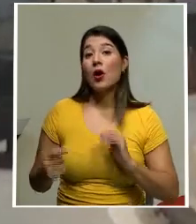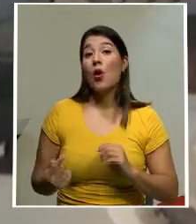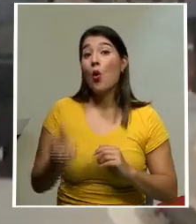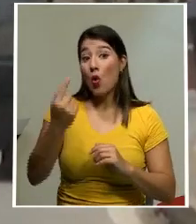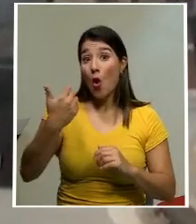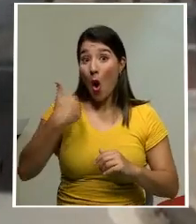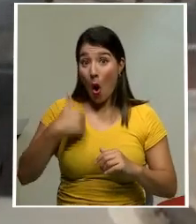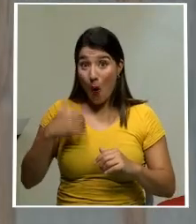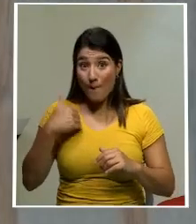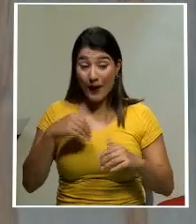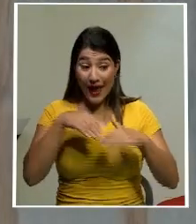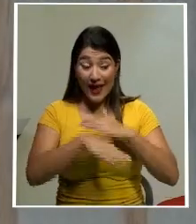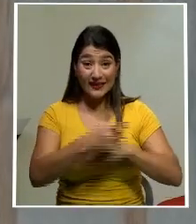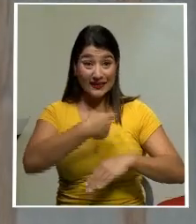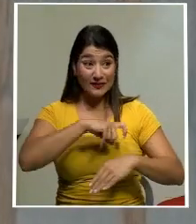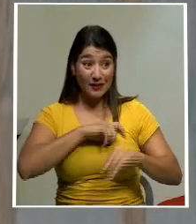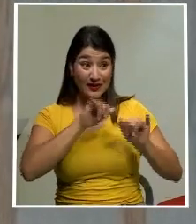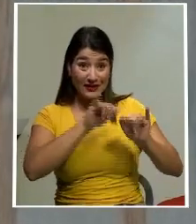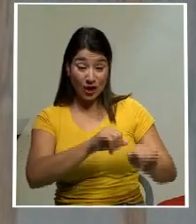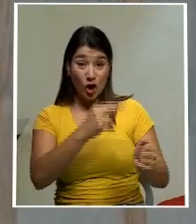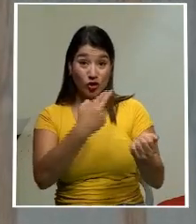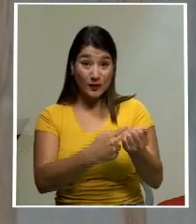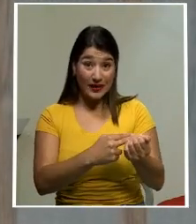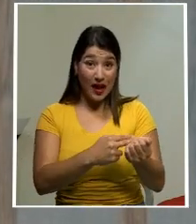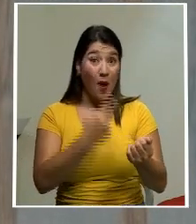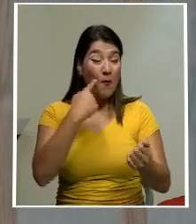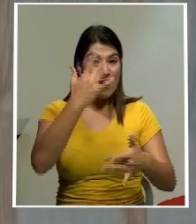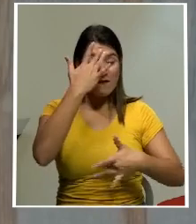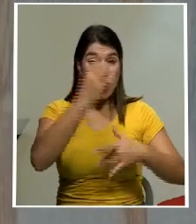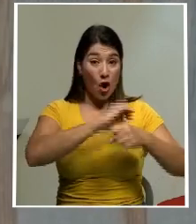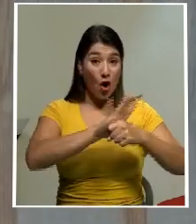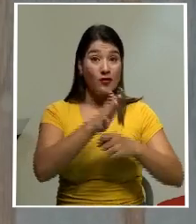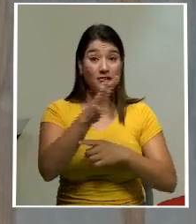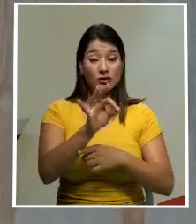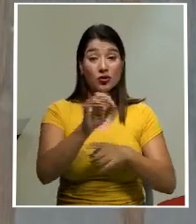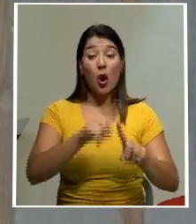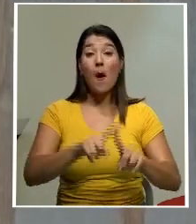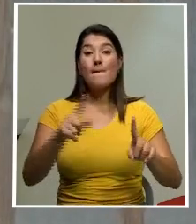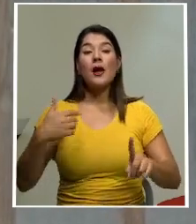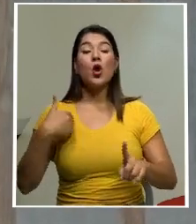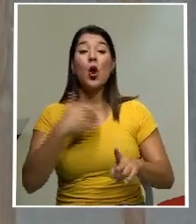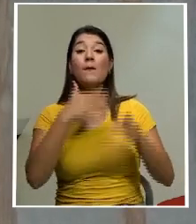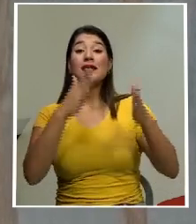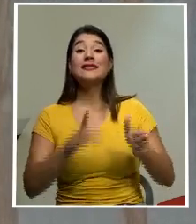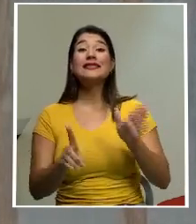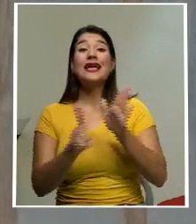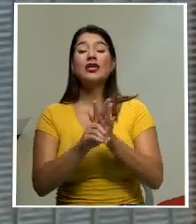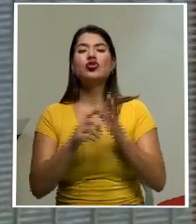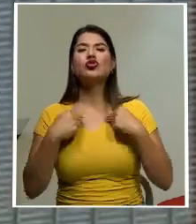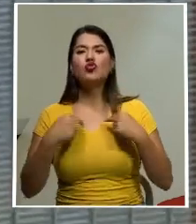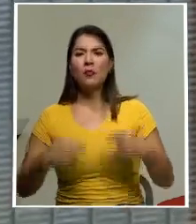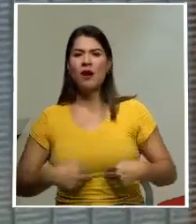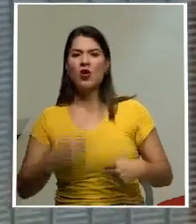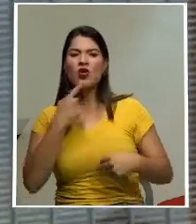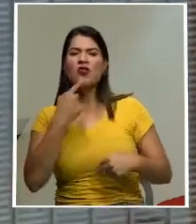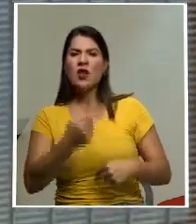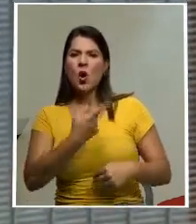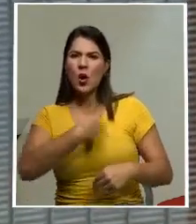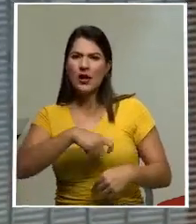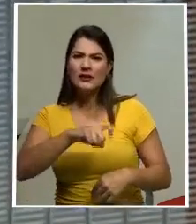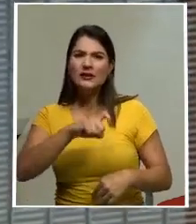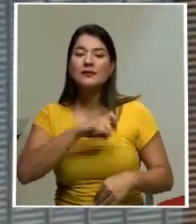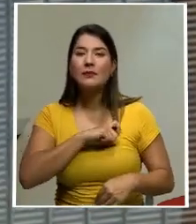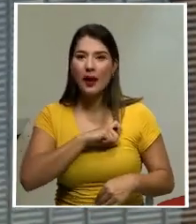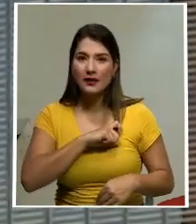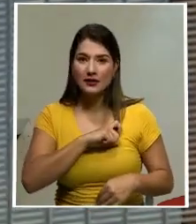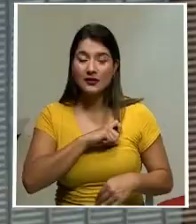internado en abril en España para tratarse de COVID-19. El ministro de Derechos Humanos marroquí acusó a España de haber privilegiado su relación